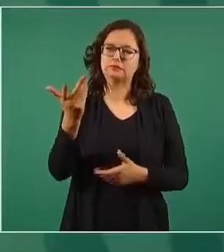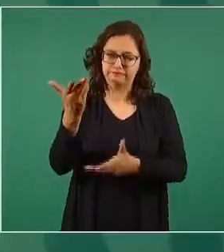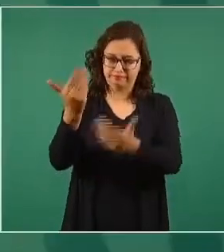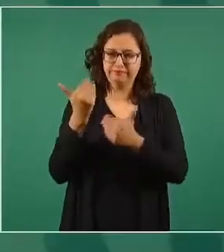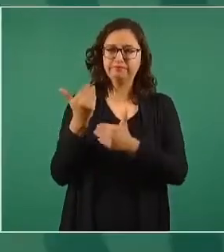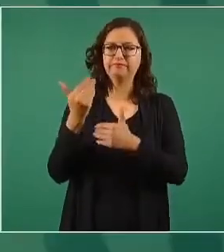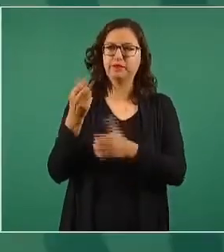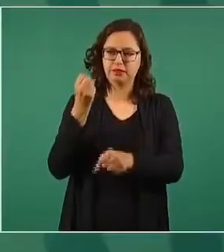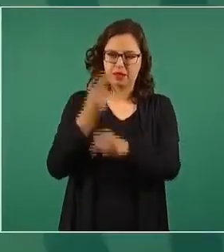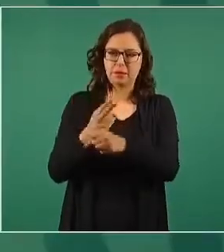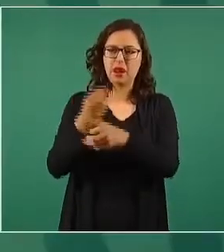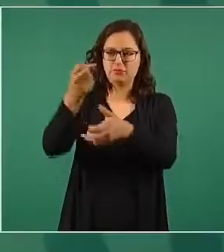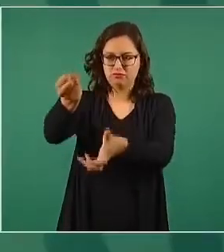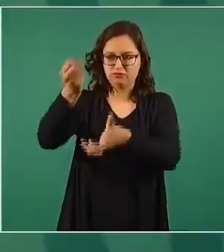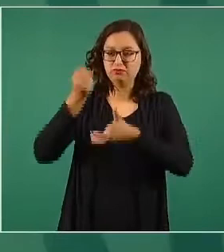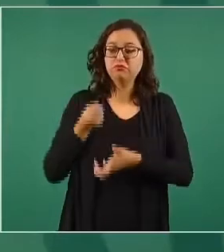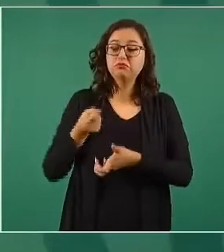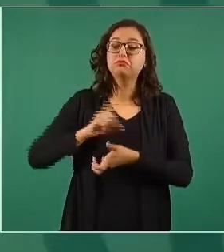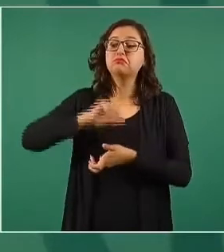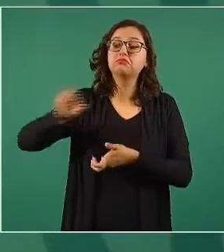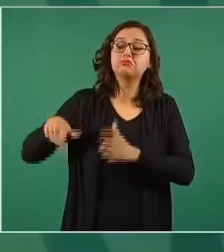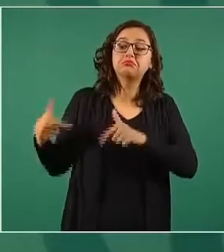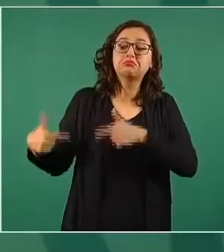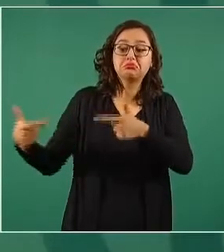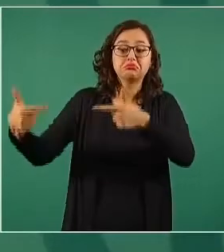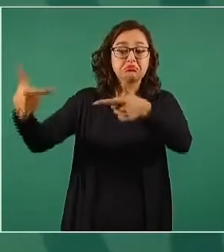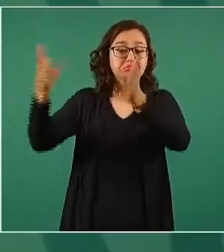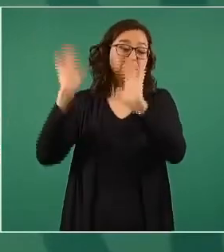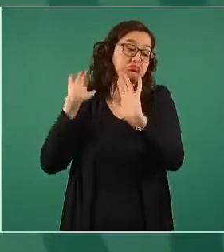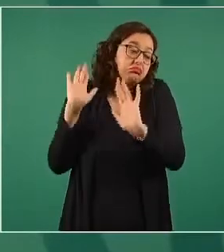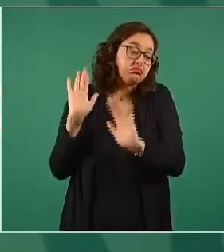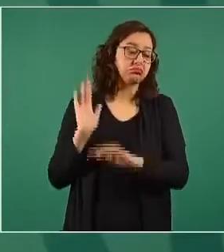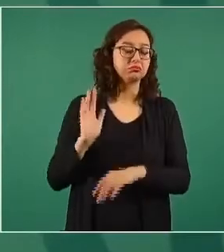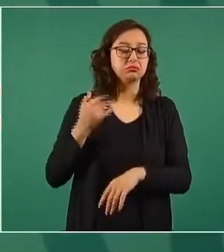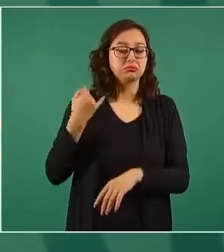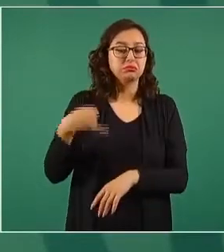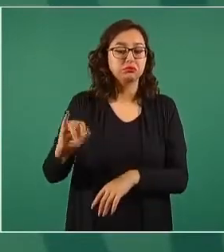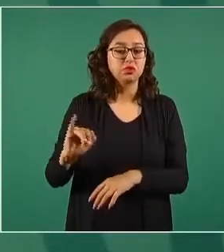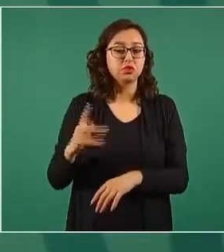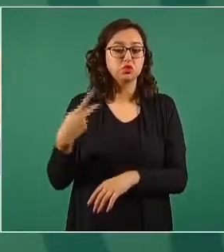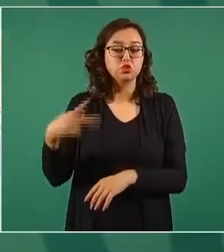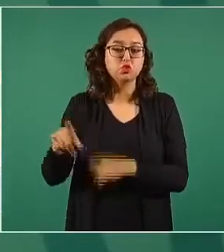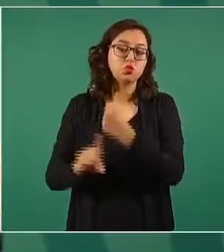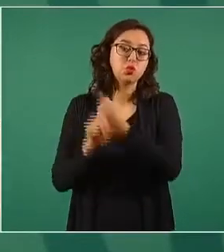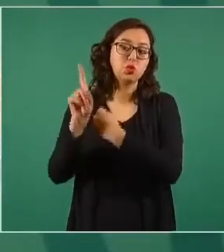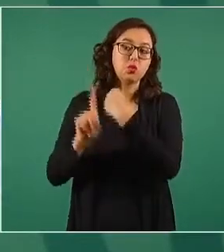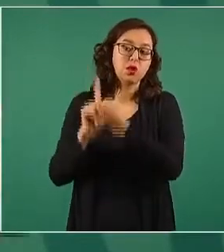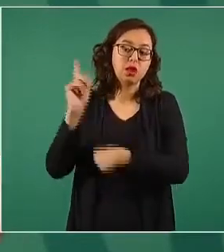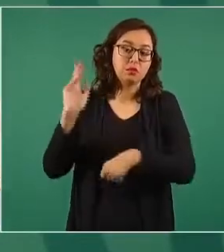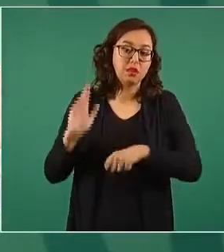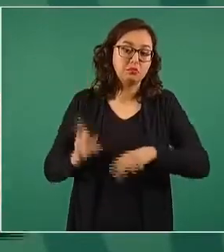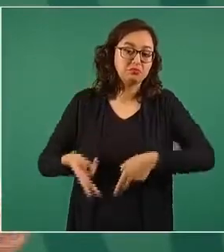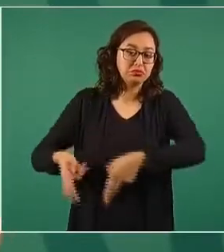que vienen después de nosotros. O sea, derrochar, por ejemplo, el